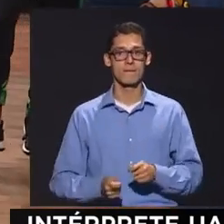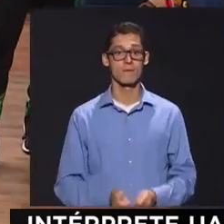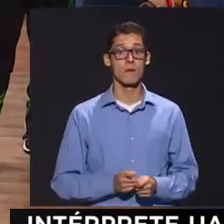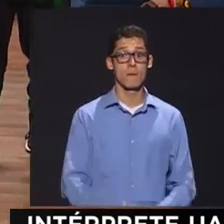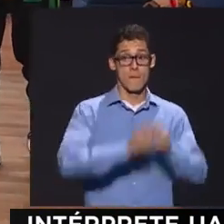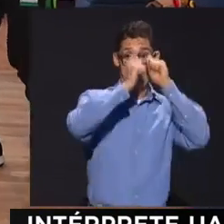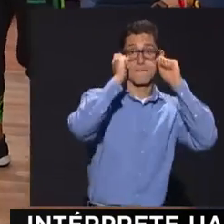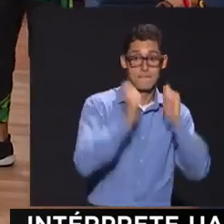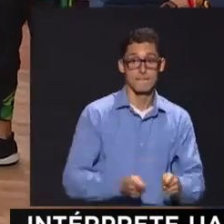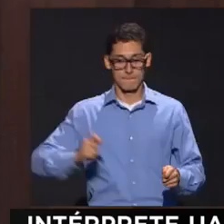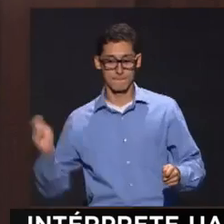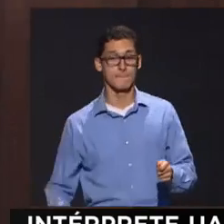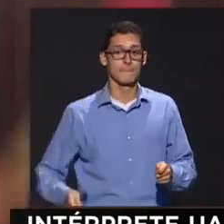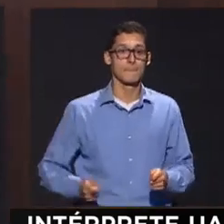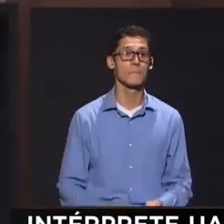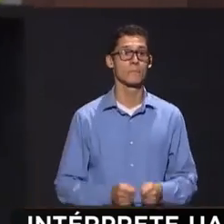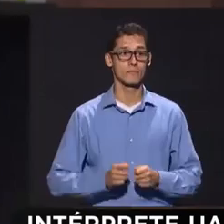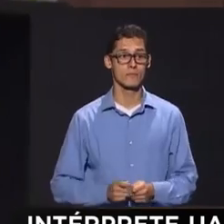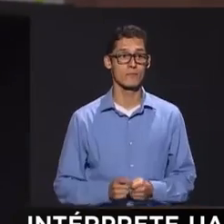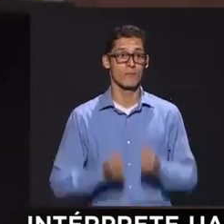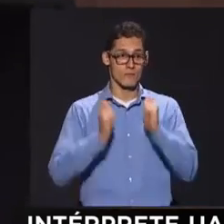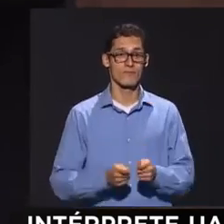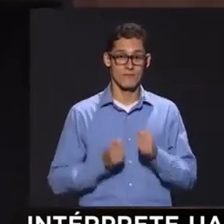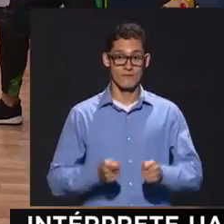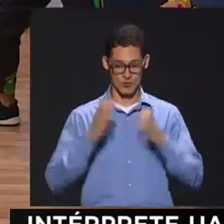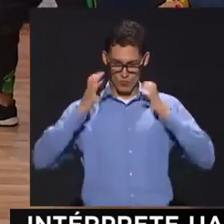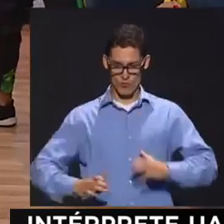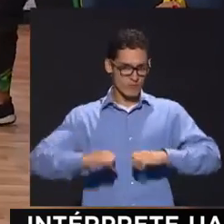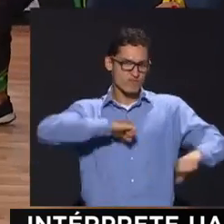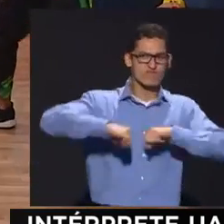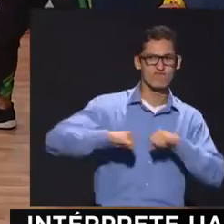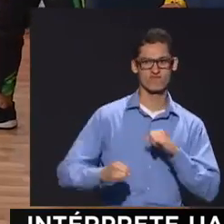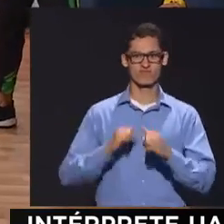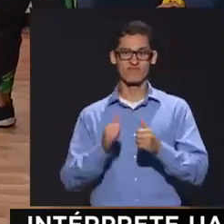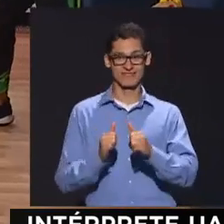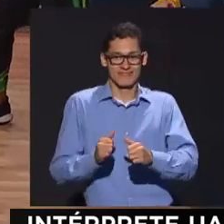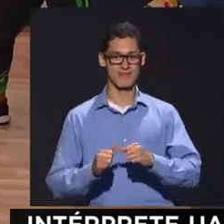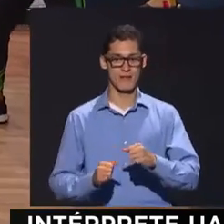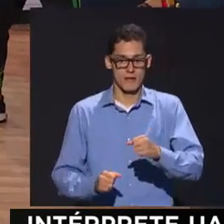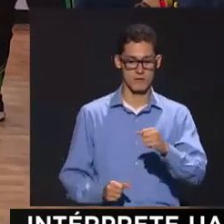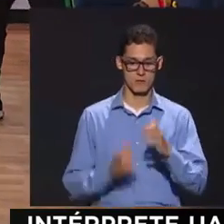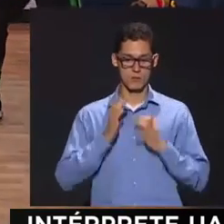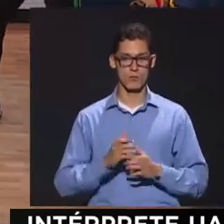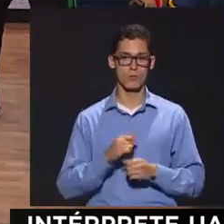las partes del cuerpo mueve el esqueleto mueve lento